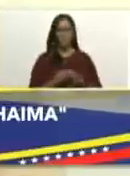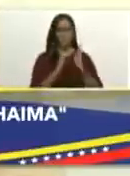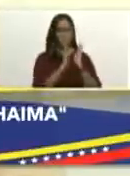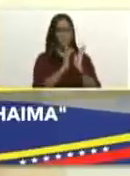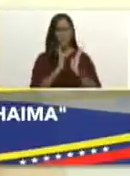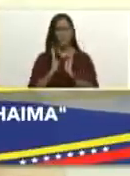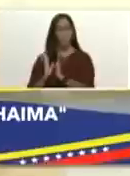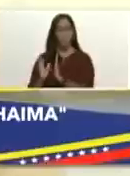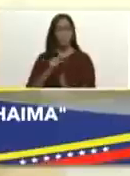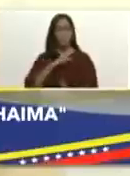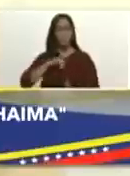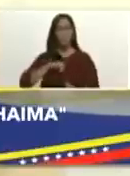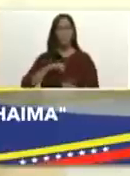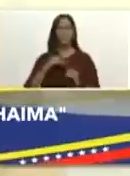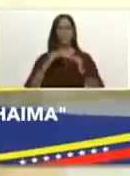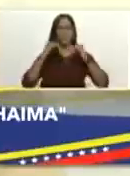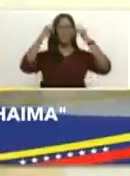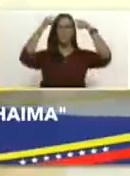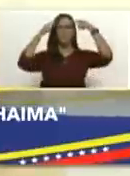organizada por nuestro comandante Chávez,